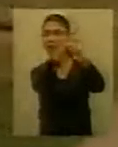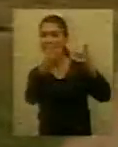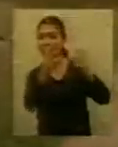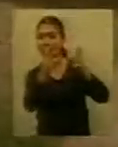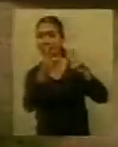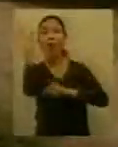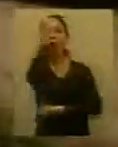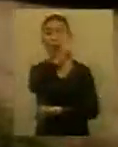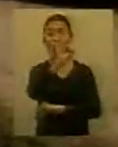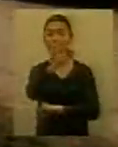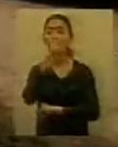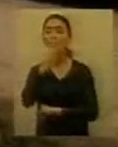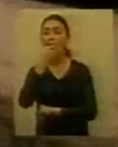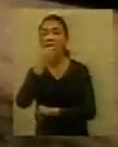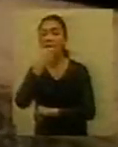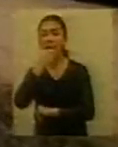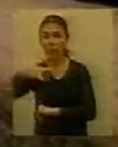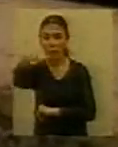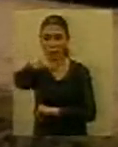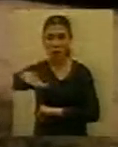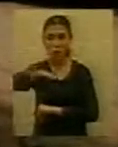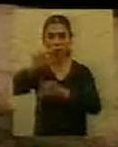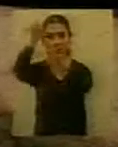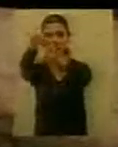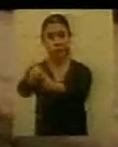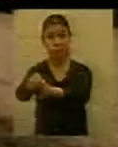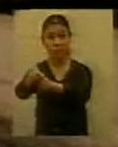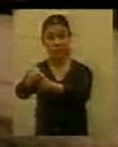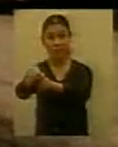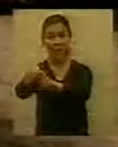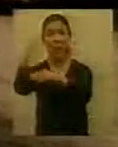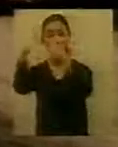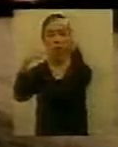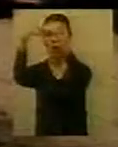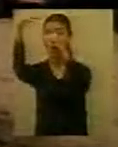ninguna posibilidad de realizar ninguna construcción. Pero hay otra gente también